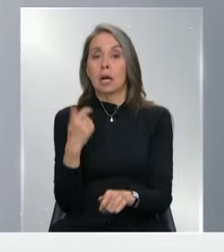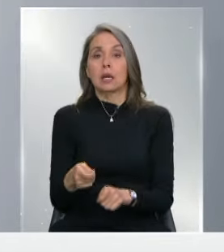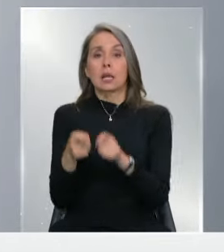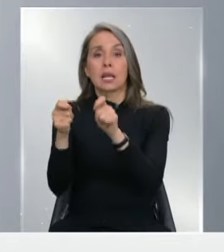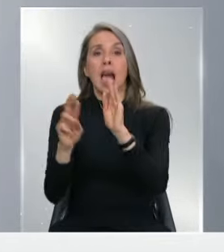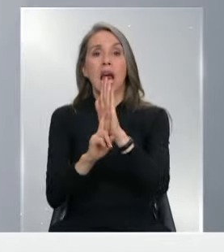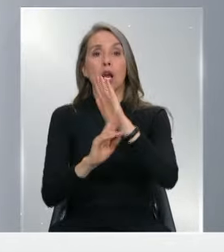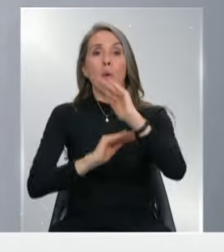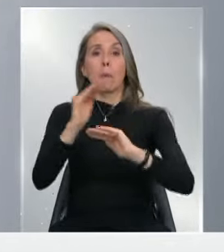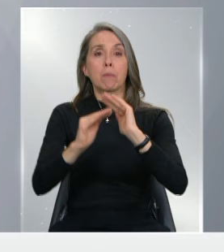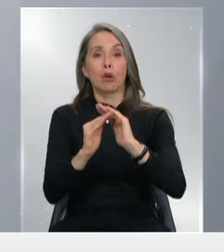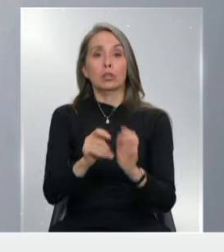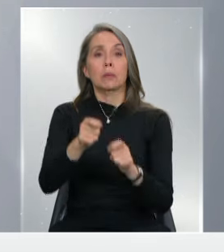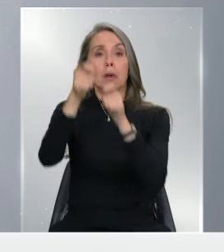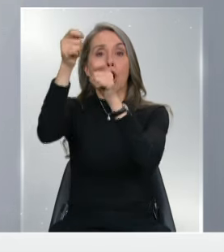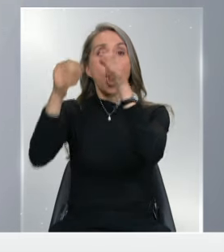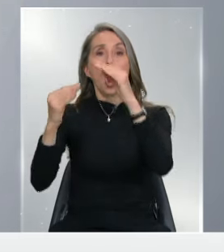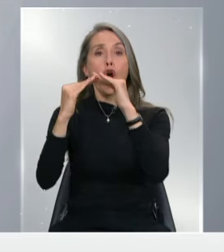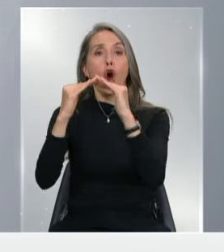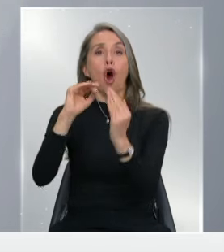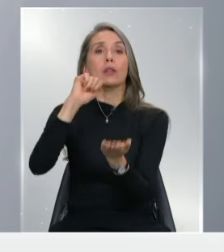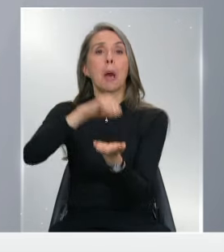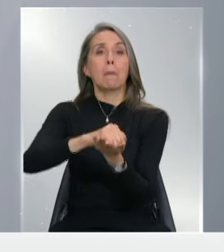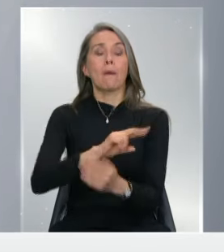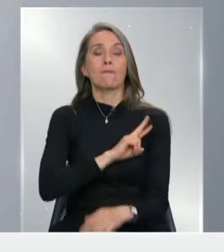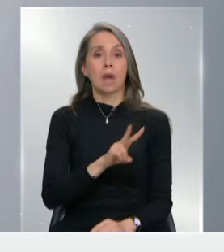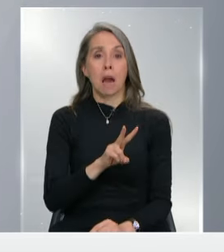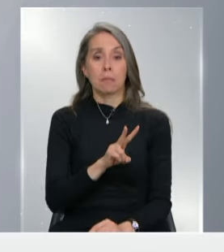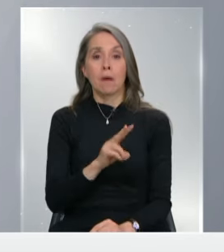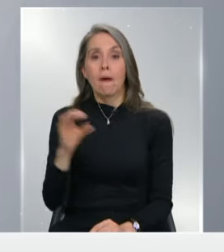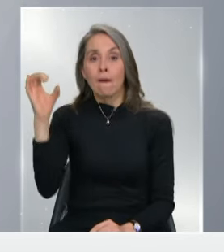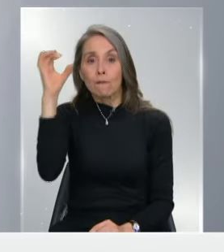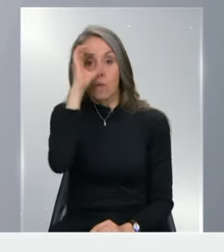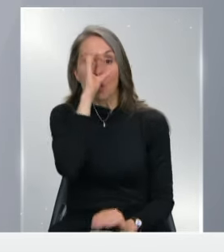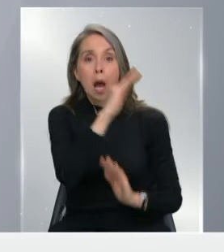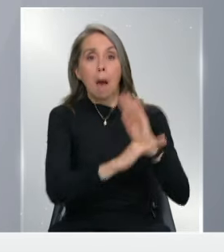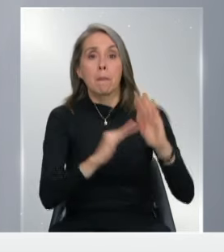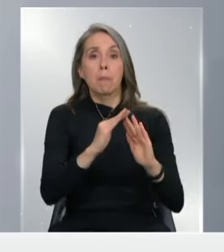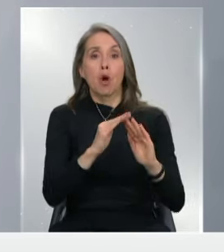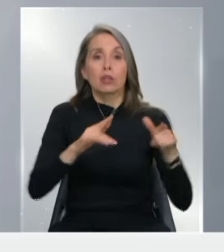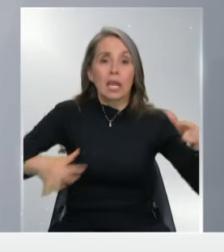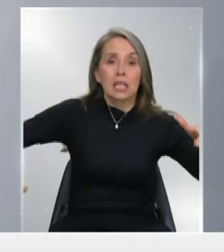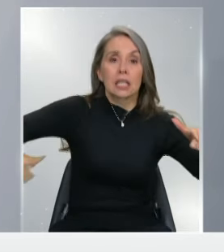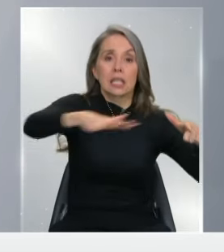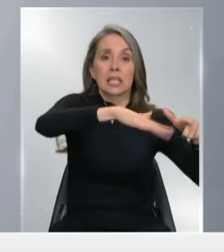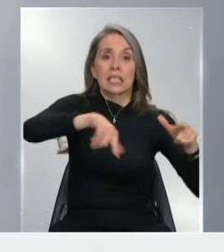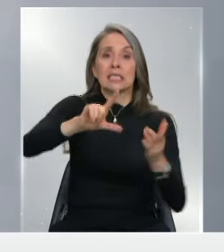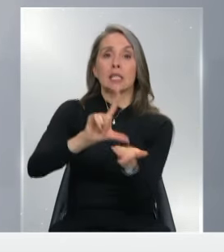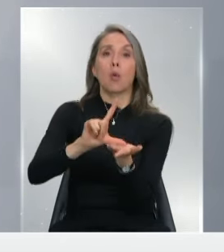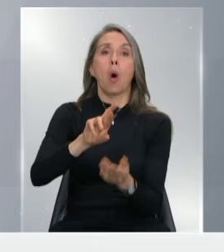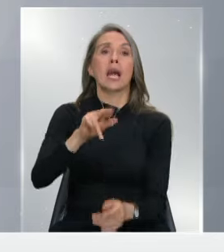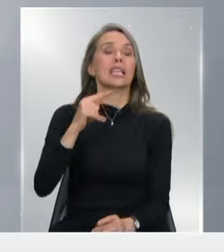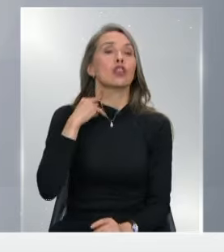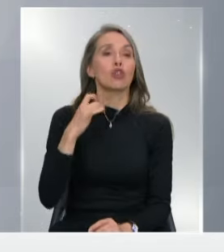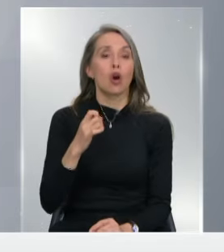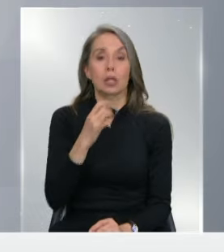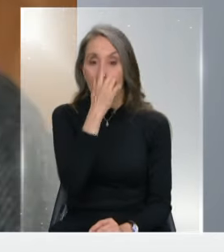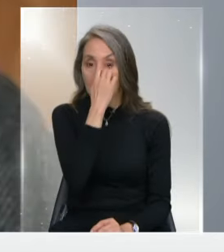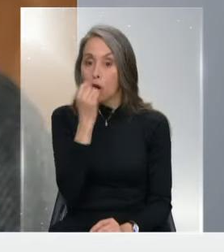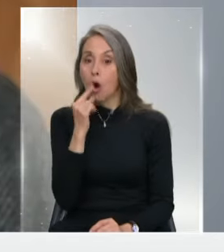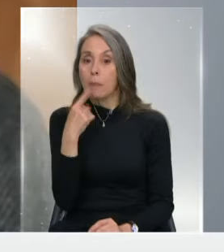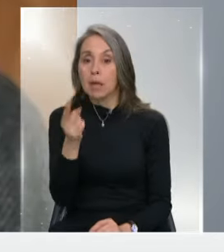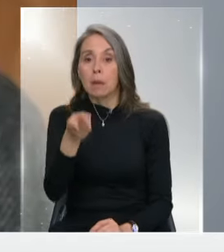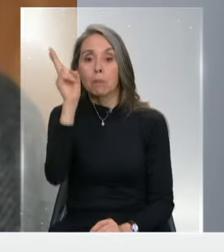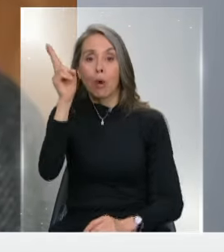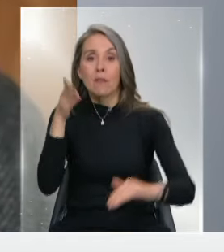un recurso de protección ante la Corte de Apelaciones de Valparaíso para buscar la protección de la zona. No vuelva a acercarse más a